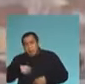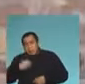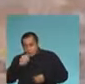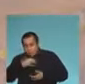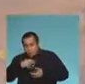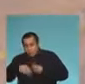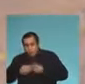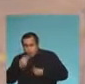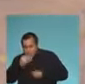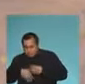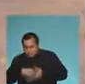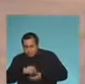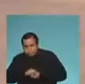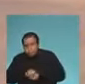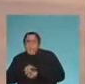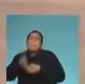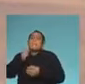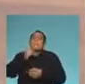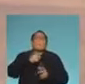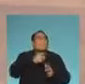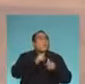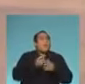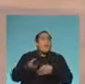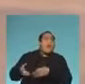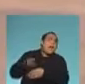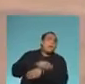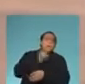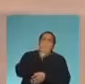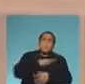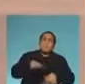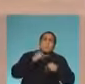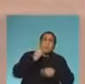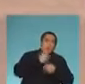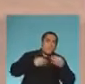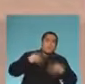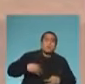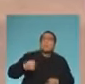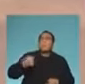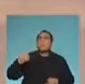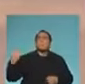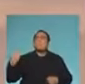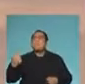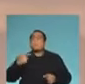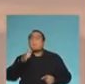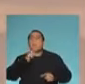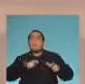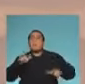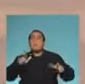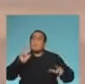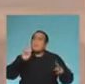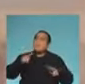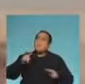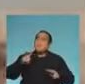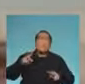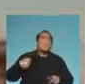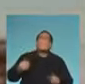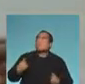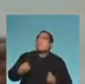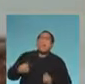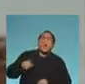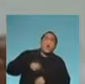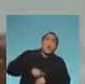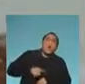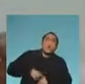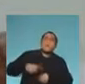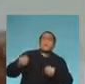que mencionás sería comer más temprano, para que quien nos escucha diga, bueno, ¿cómo lo implemento? ¿Qué horario sería lógico para